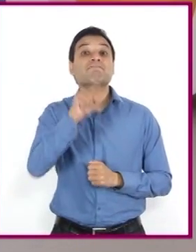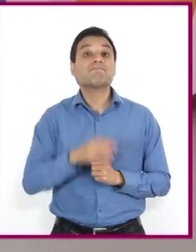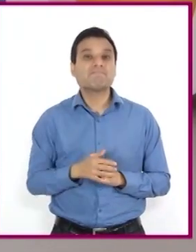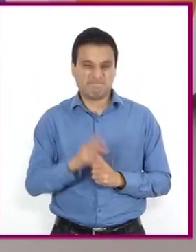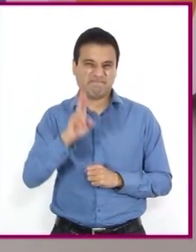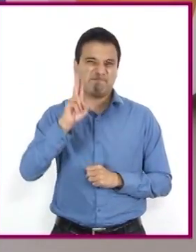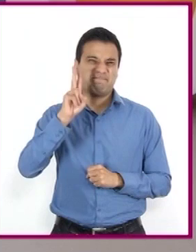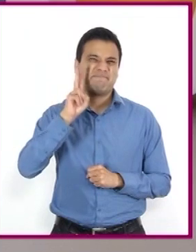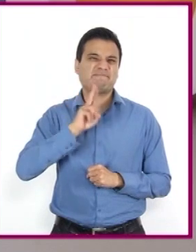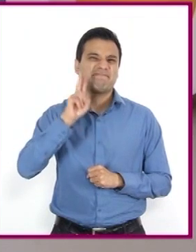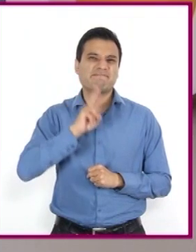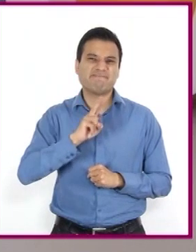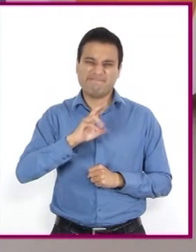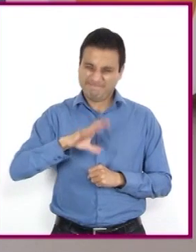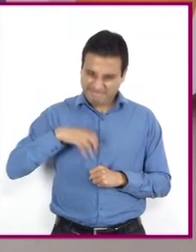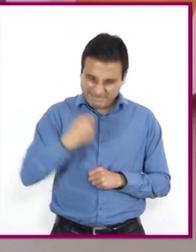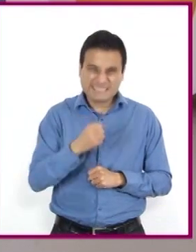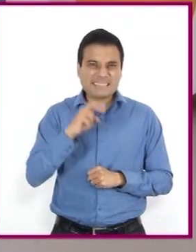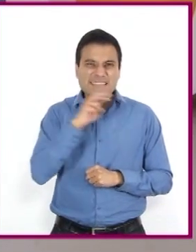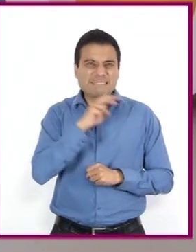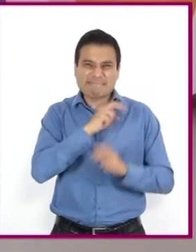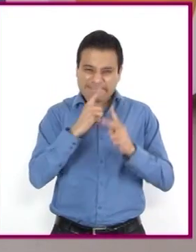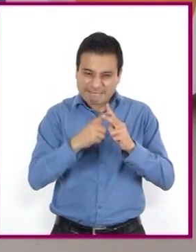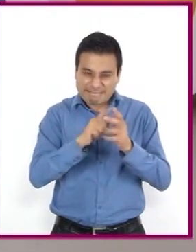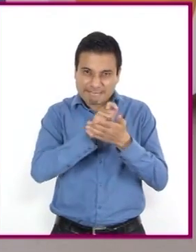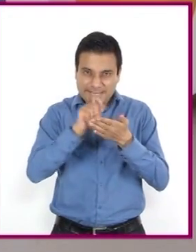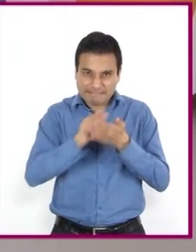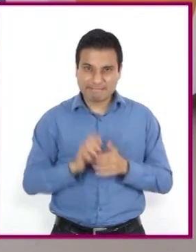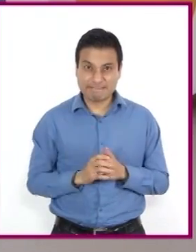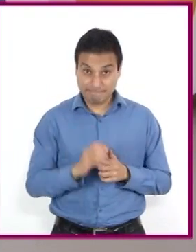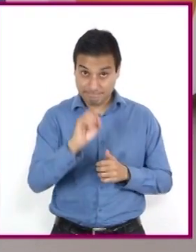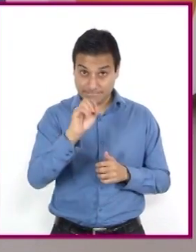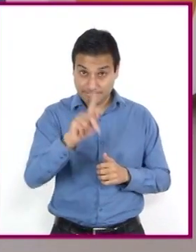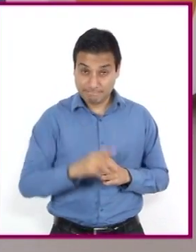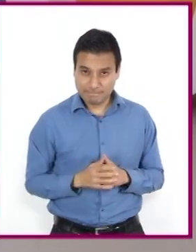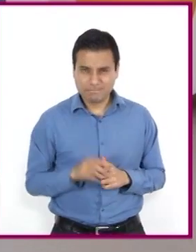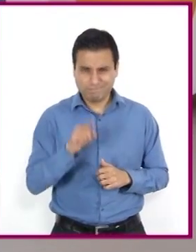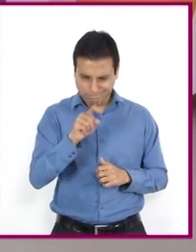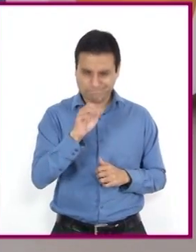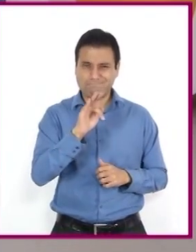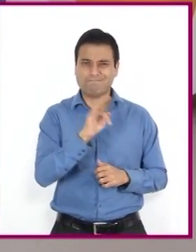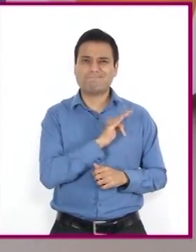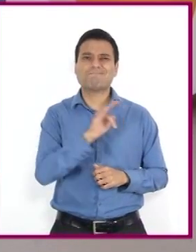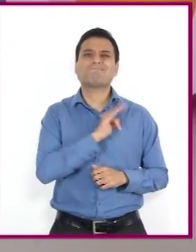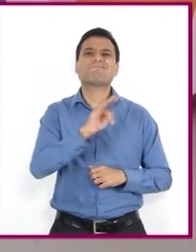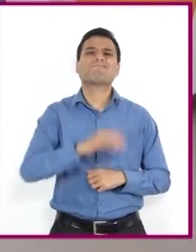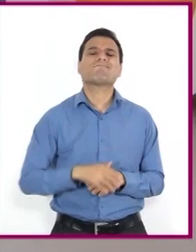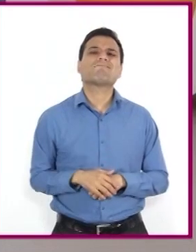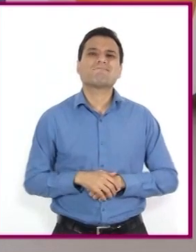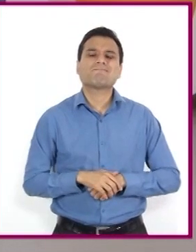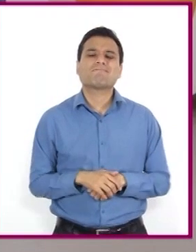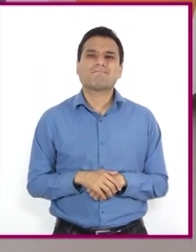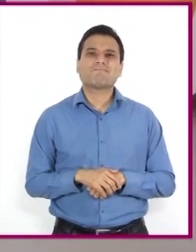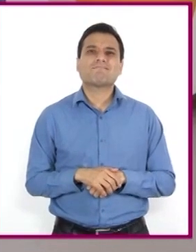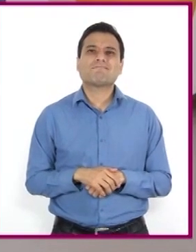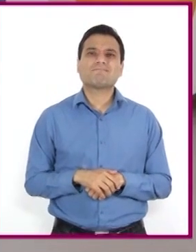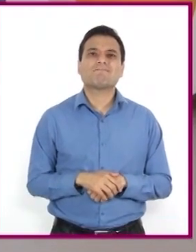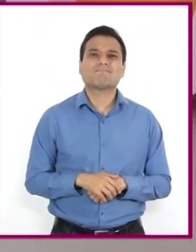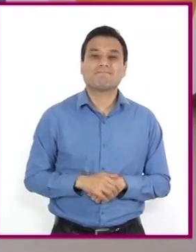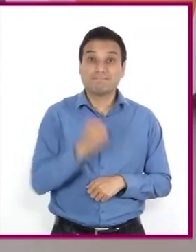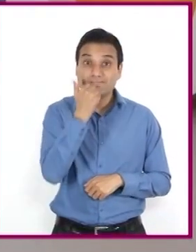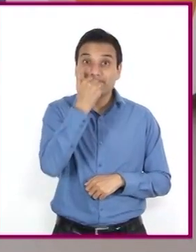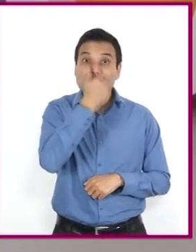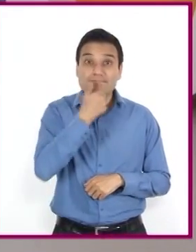traten de resolver rápidamente las divisiones de números enteros. Yo sé que pueden hacerlo eficazmente. Alumnas